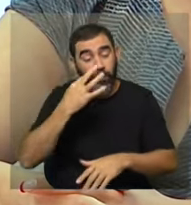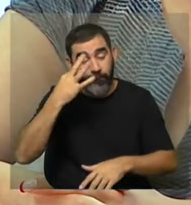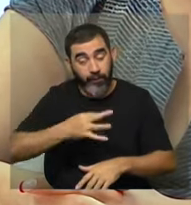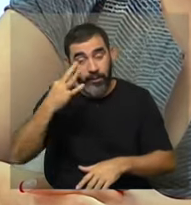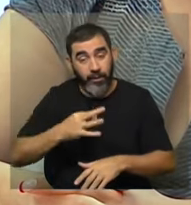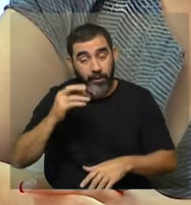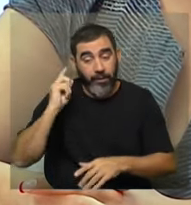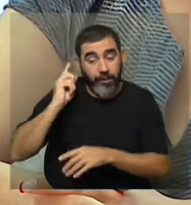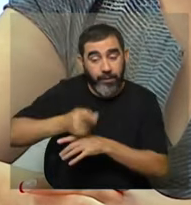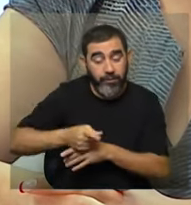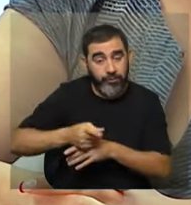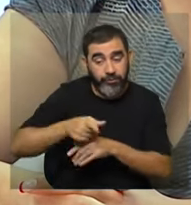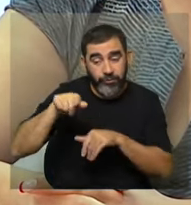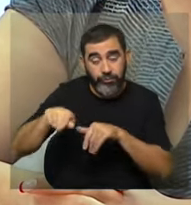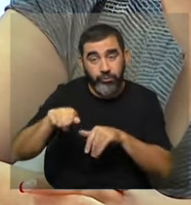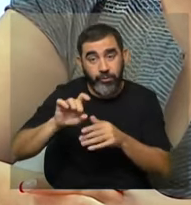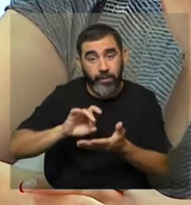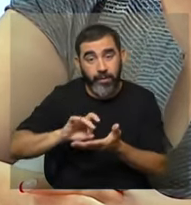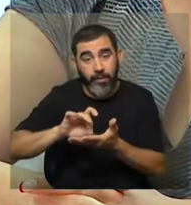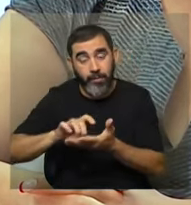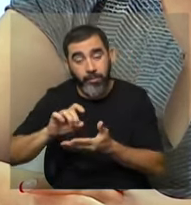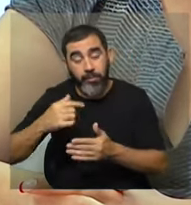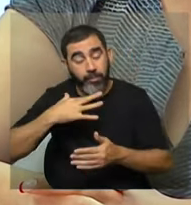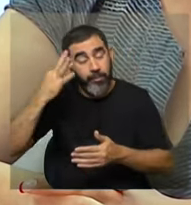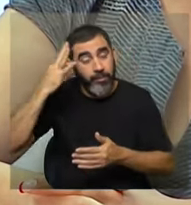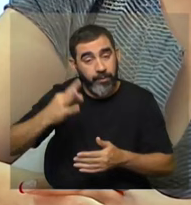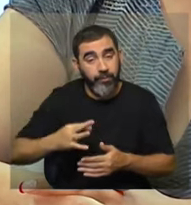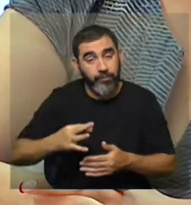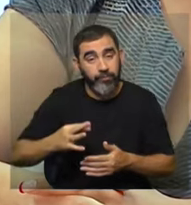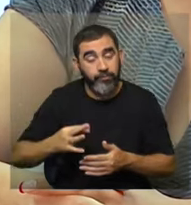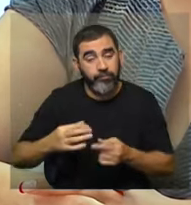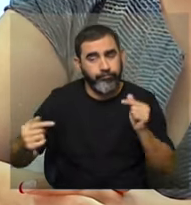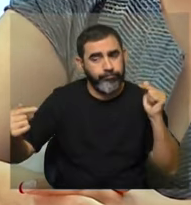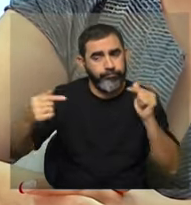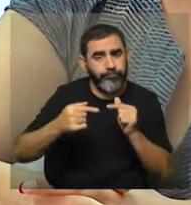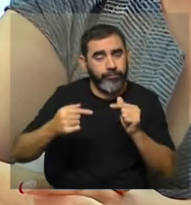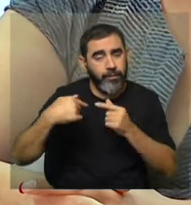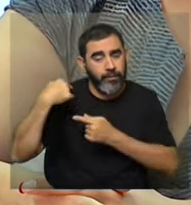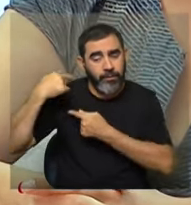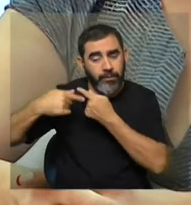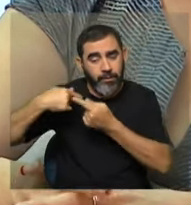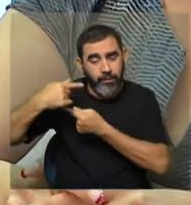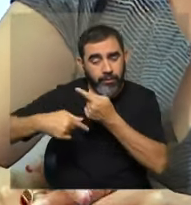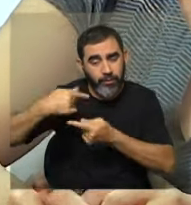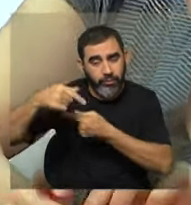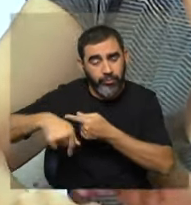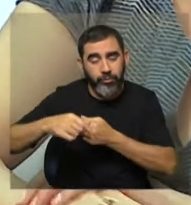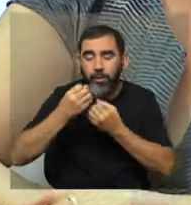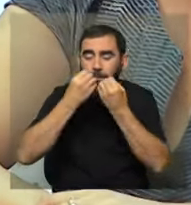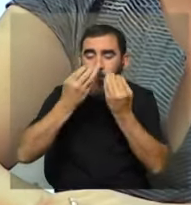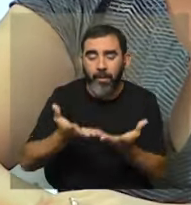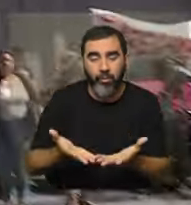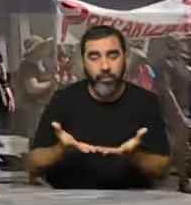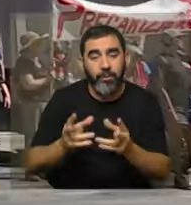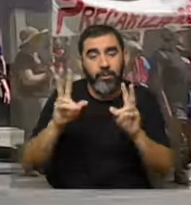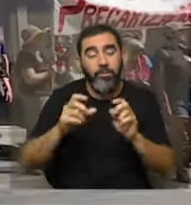adoptó una decisión desde nuestro punto de vista contraria a las tradiciones mejores digamos